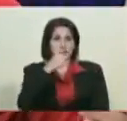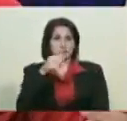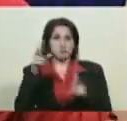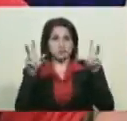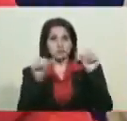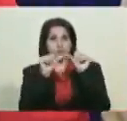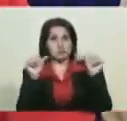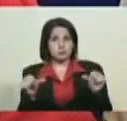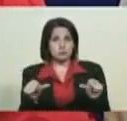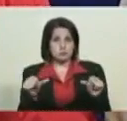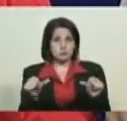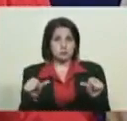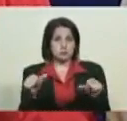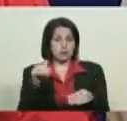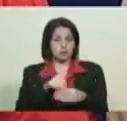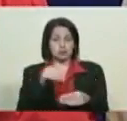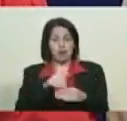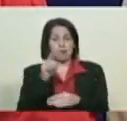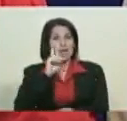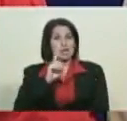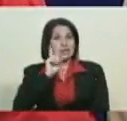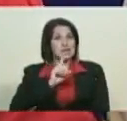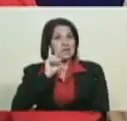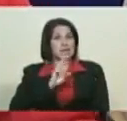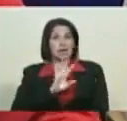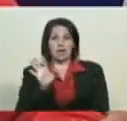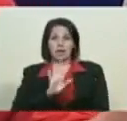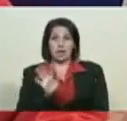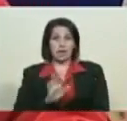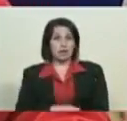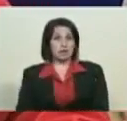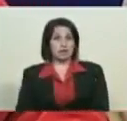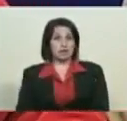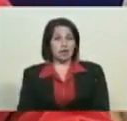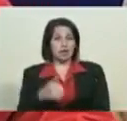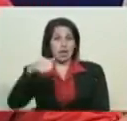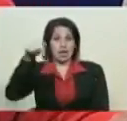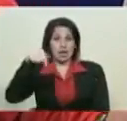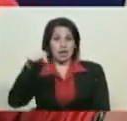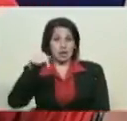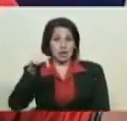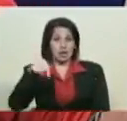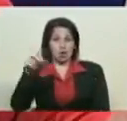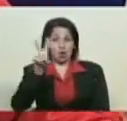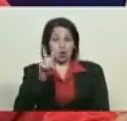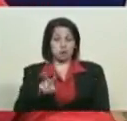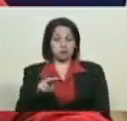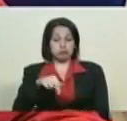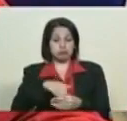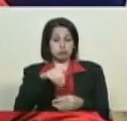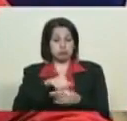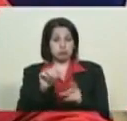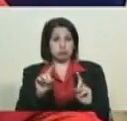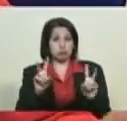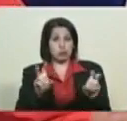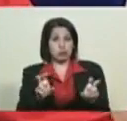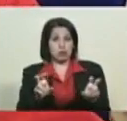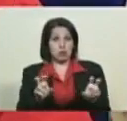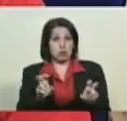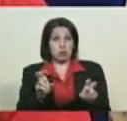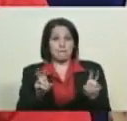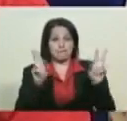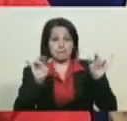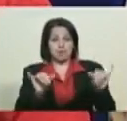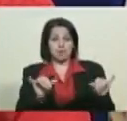electoral. Es mentira. El día que aquí haya otras elecciones, será con las mismas autoridades del CNE. ¿Será